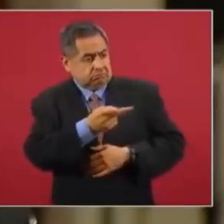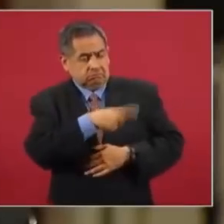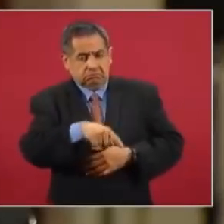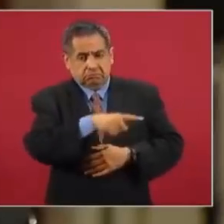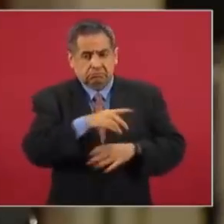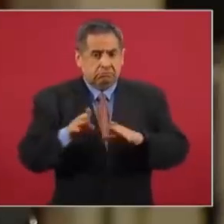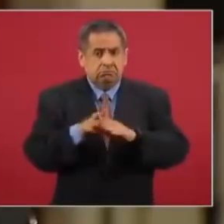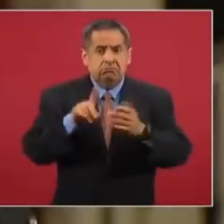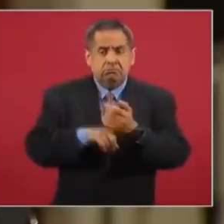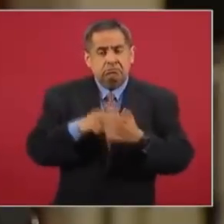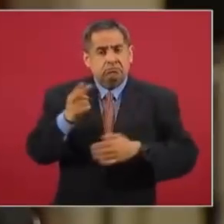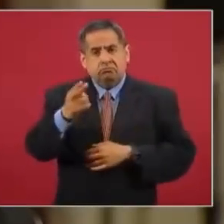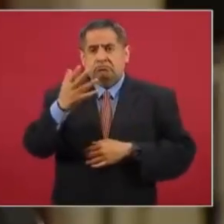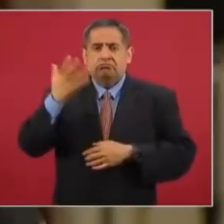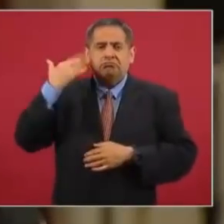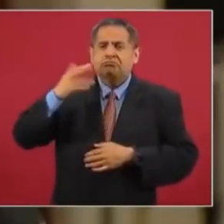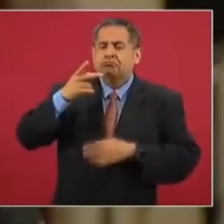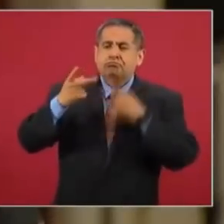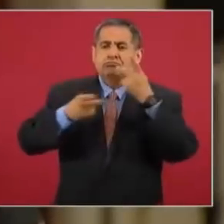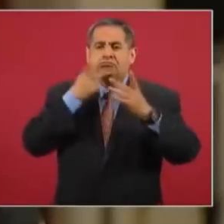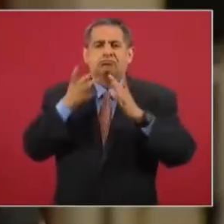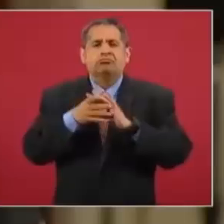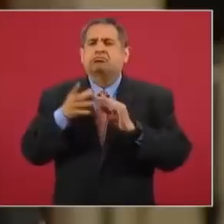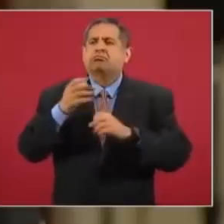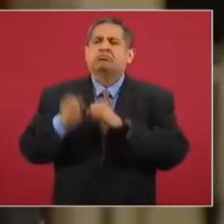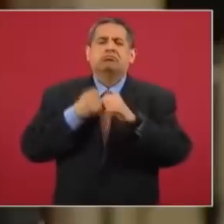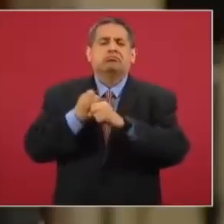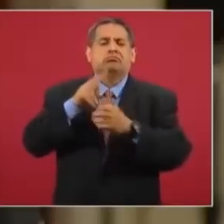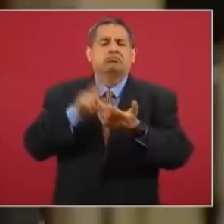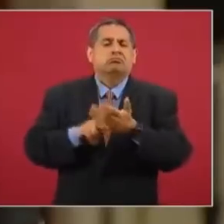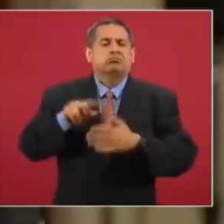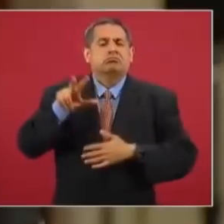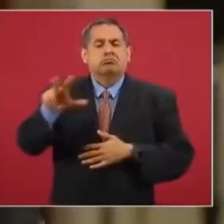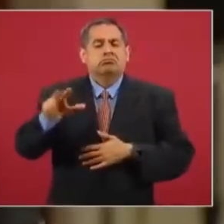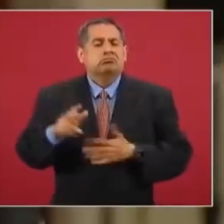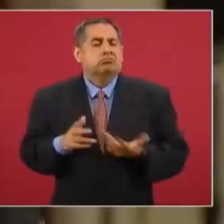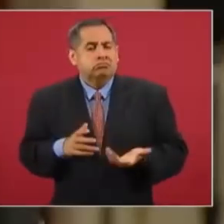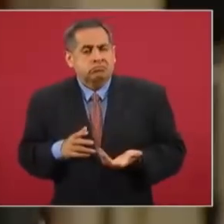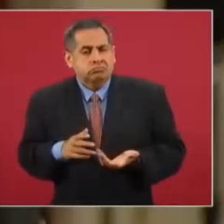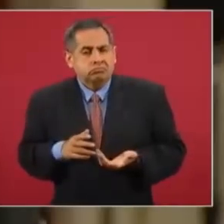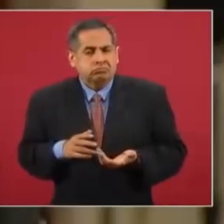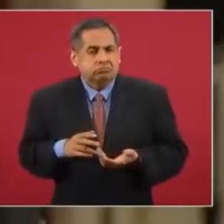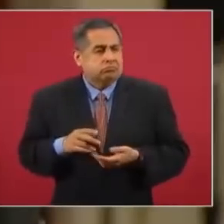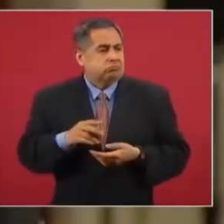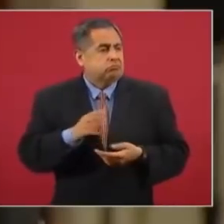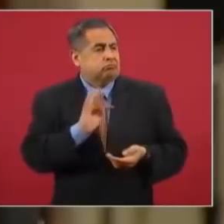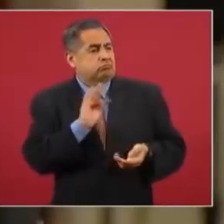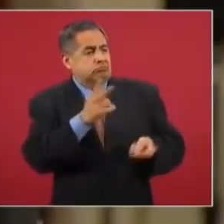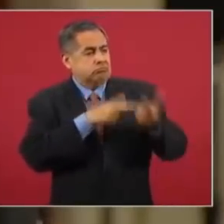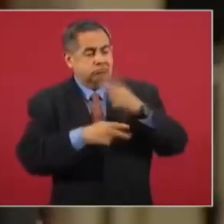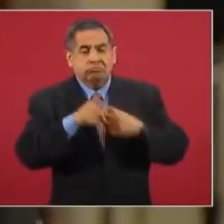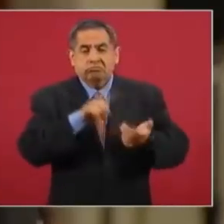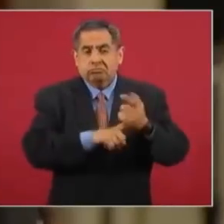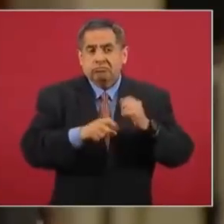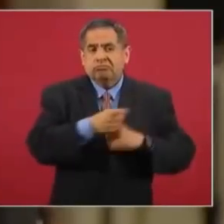personajes a los que usted se refería en campaña del 2018 cuando decía que podrían y vendrían los